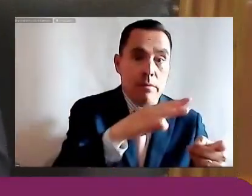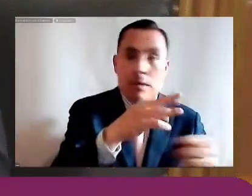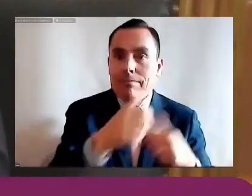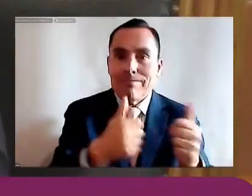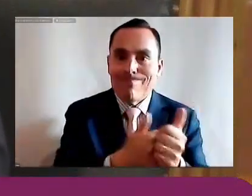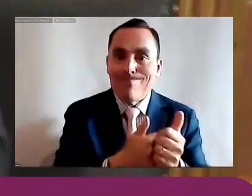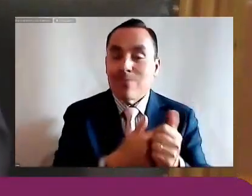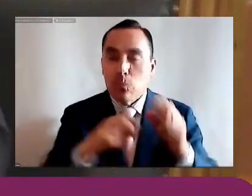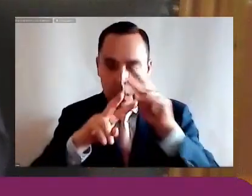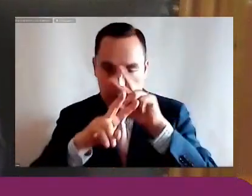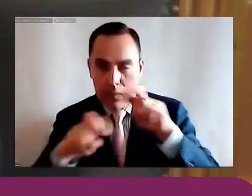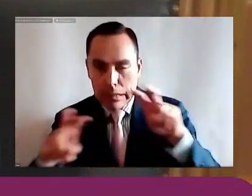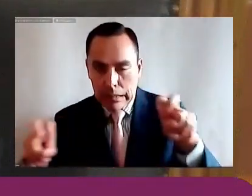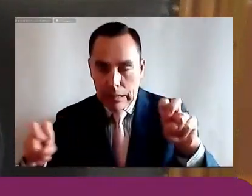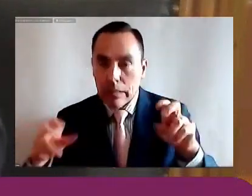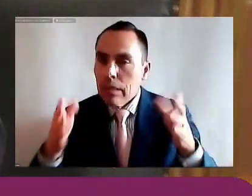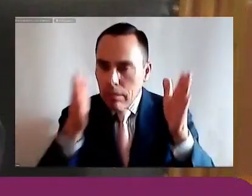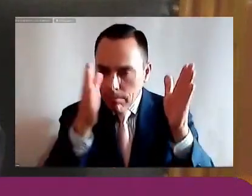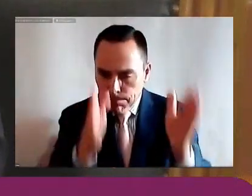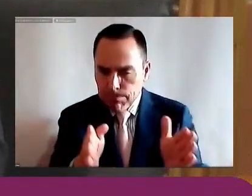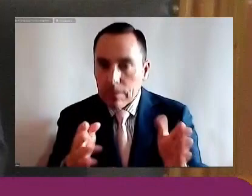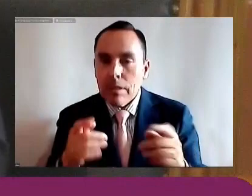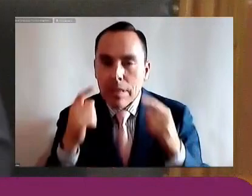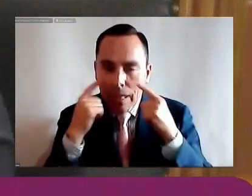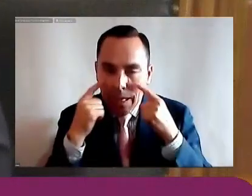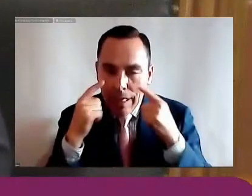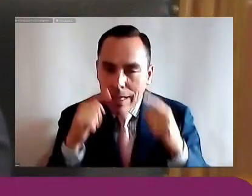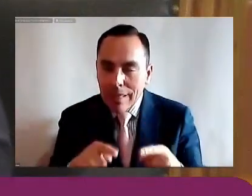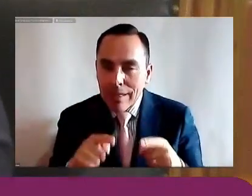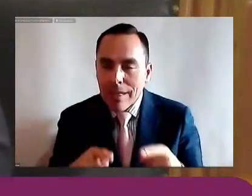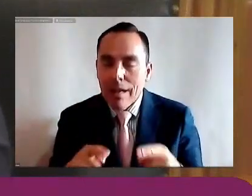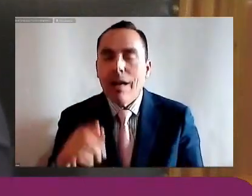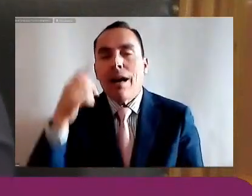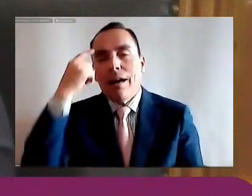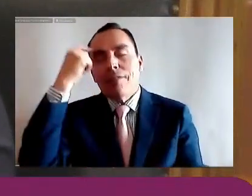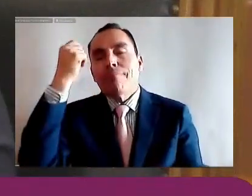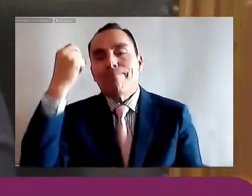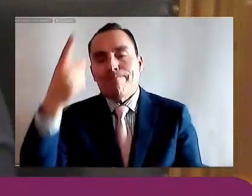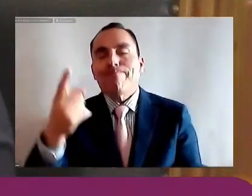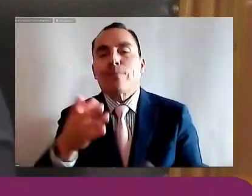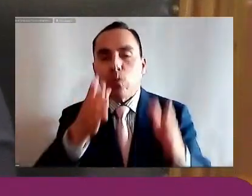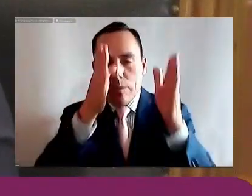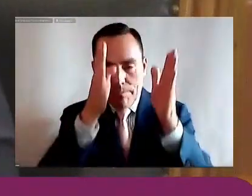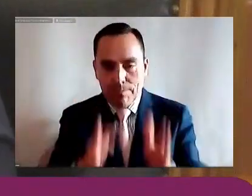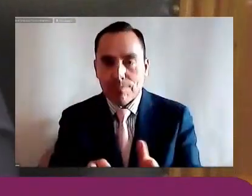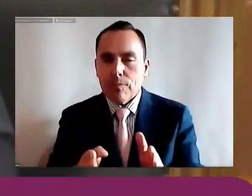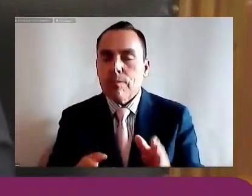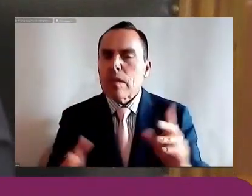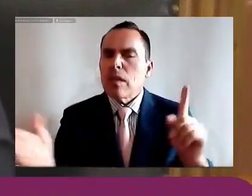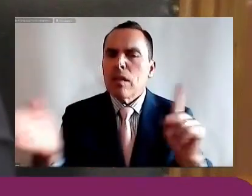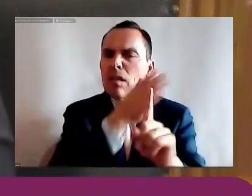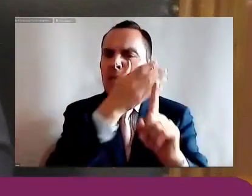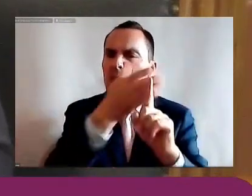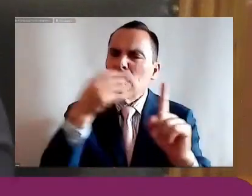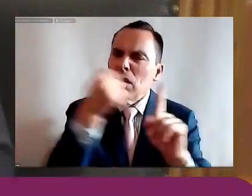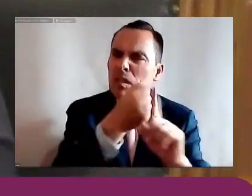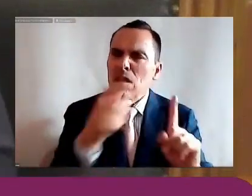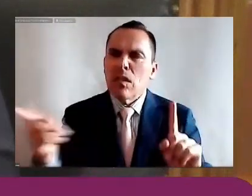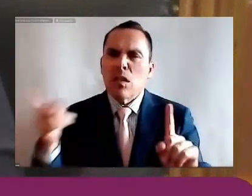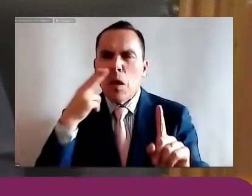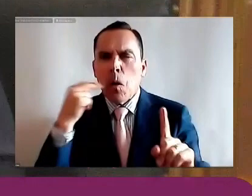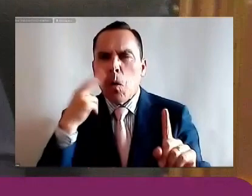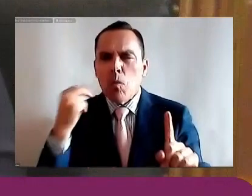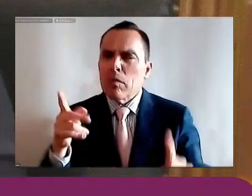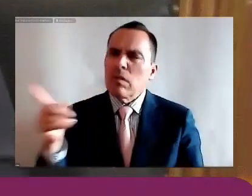este contexto y permitir valorar en la medida adecuada la violencia para ver cómo puede llegar a ser efectivamente